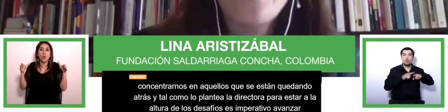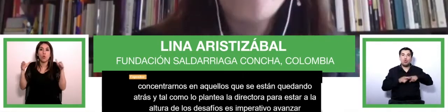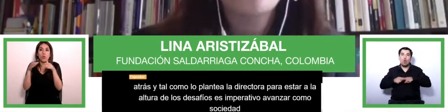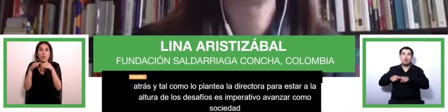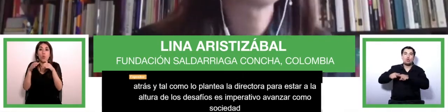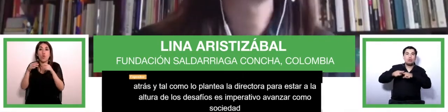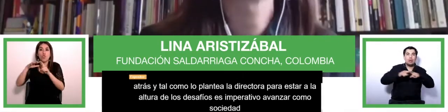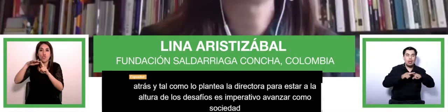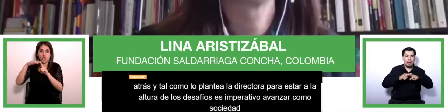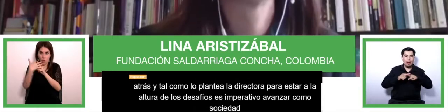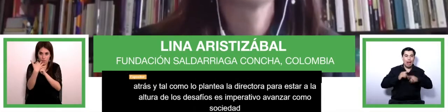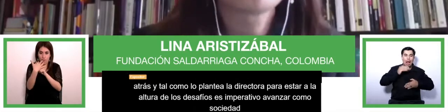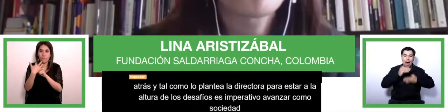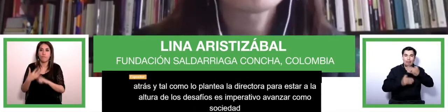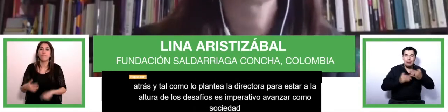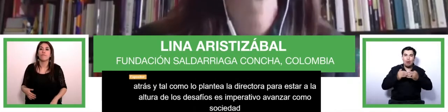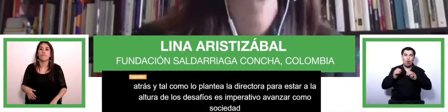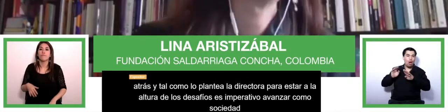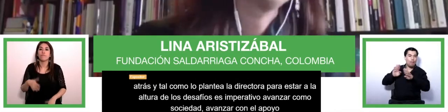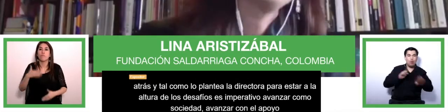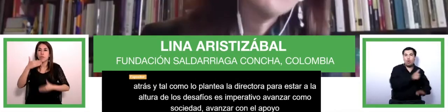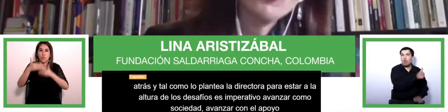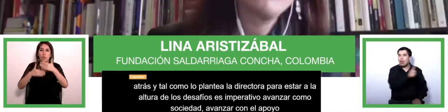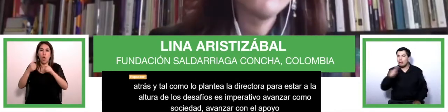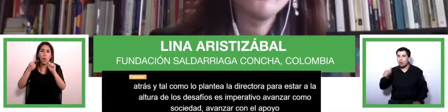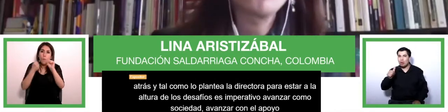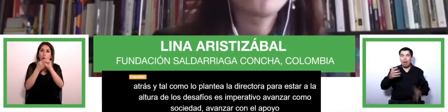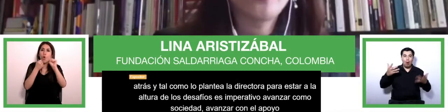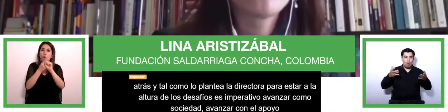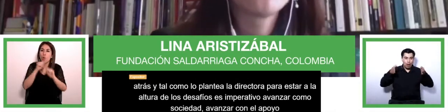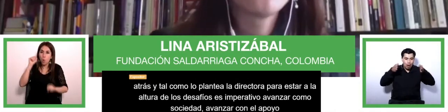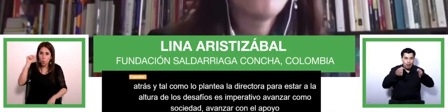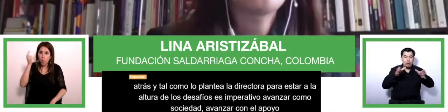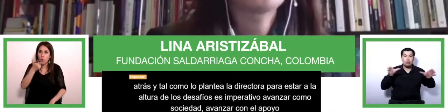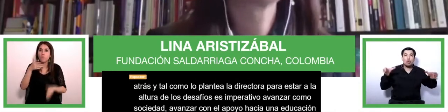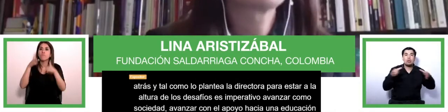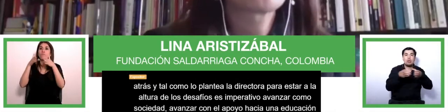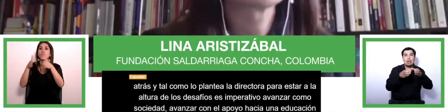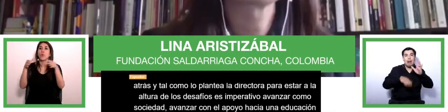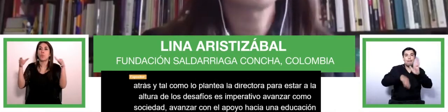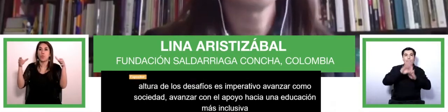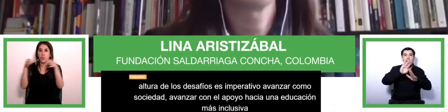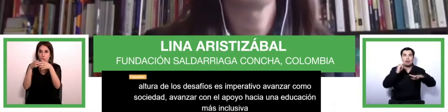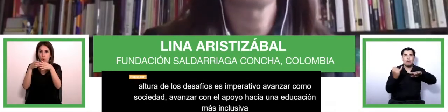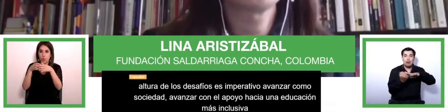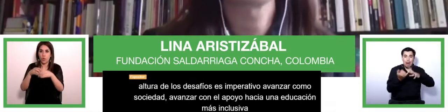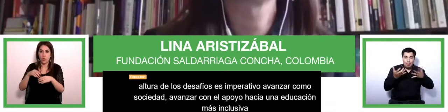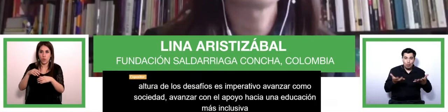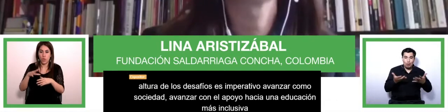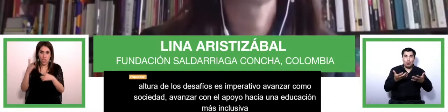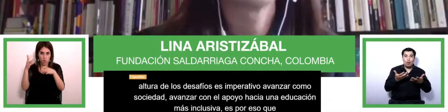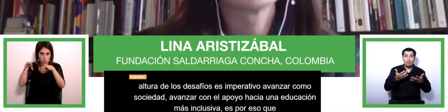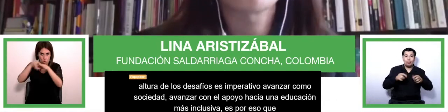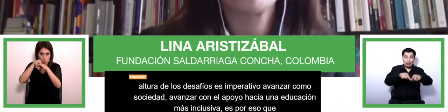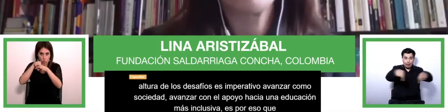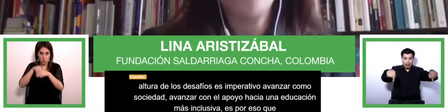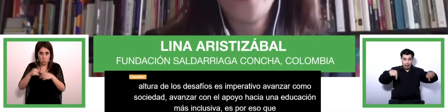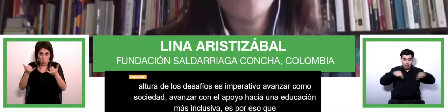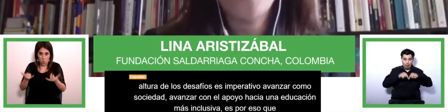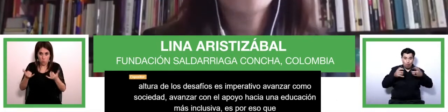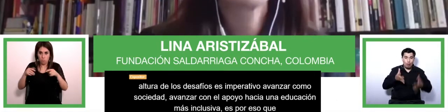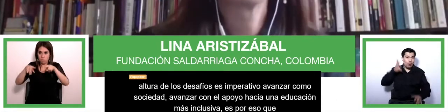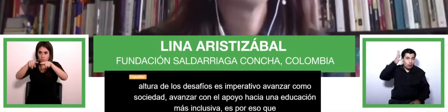sociedad, avanzar con el apoyo de todos hacia una educación más inclusiva. Es por eso que iniciativas y espacios como